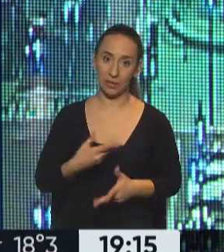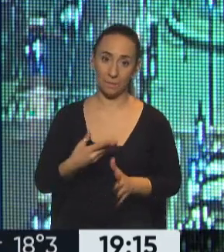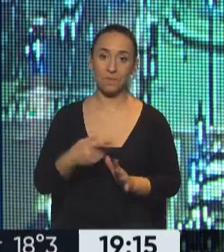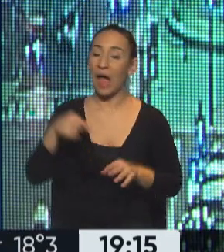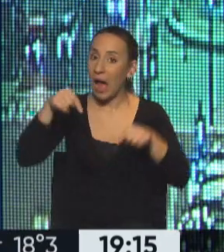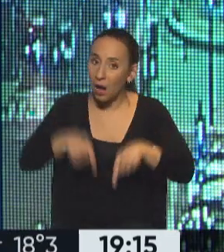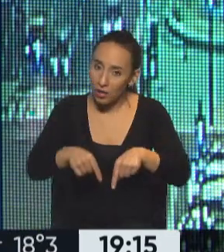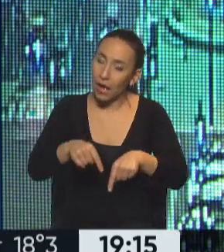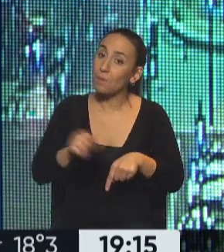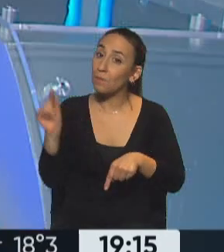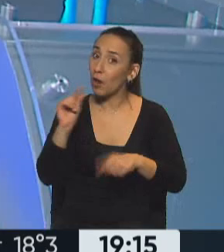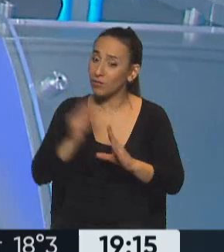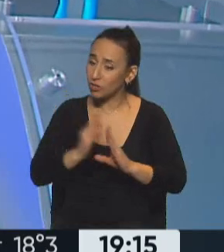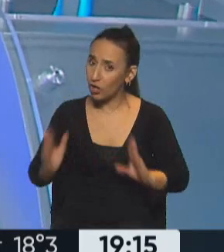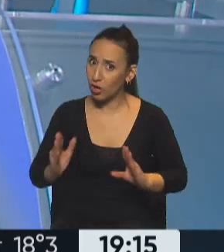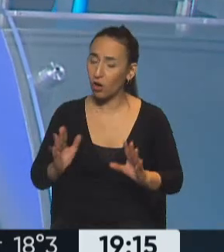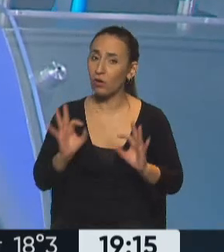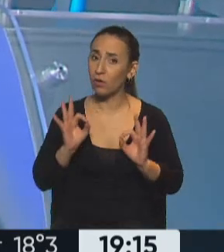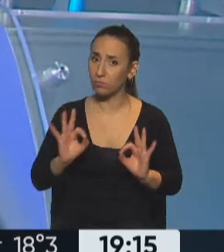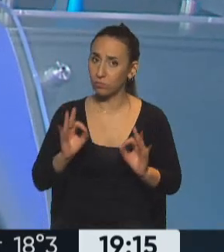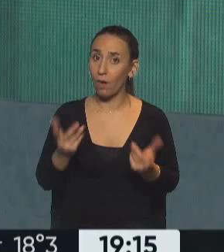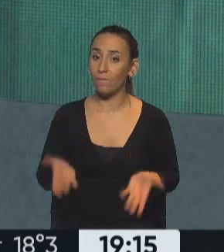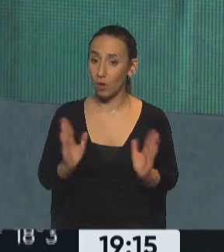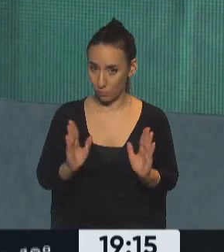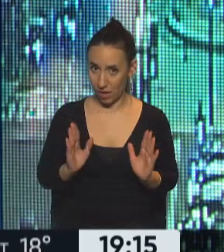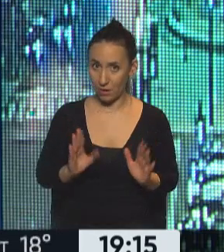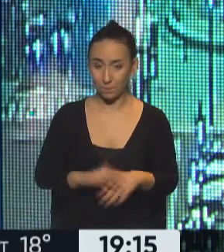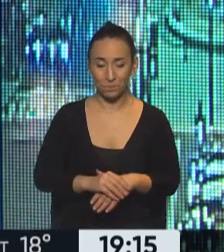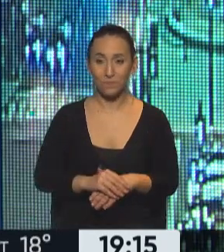alcanza. Gracias, Ricardo. Nos ayudas a pensar. Muchísimas gracias.